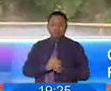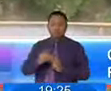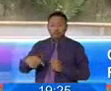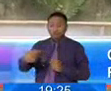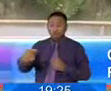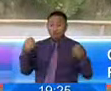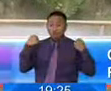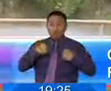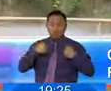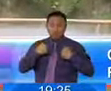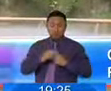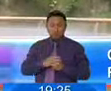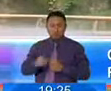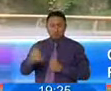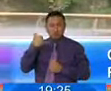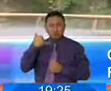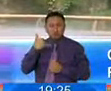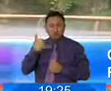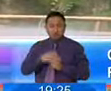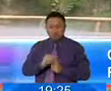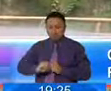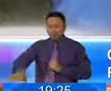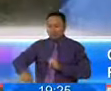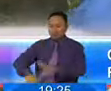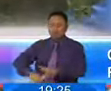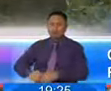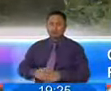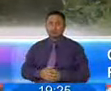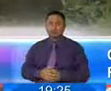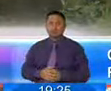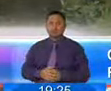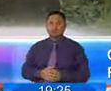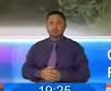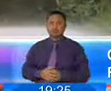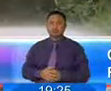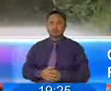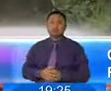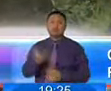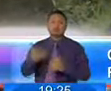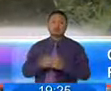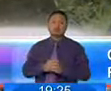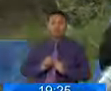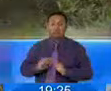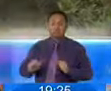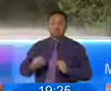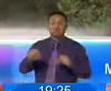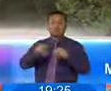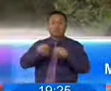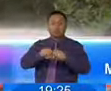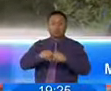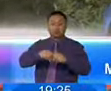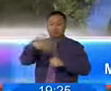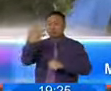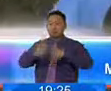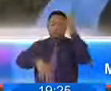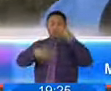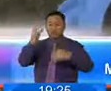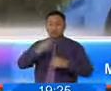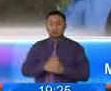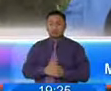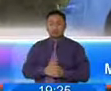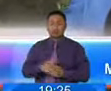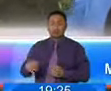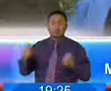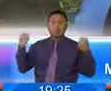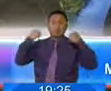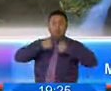la mochila, incluso el celular estaba entre las hierbas. El golpe que botan, creo que ha salido las zapatillas así con todos los medios, porque ahí está